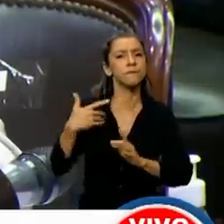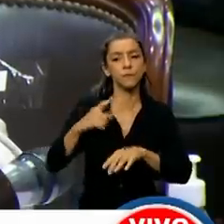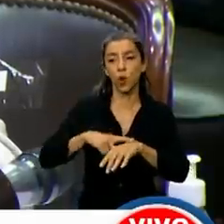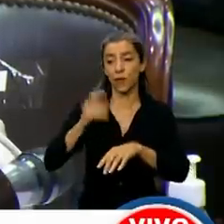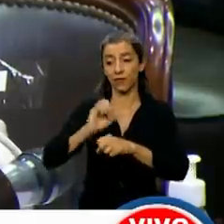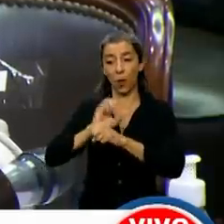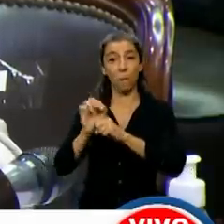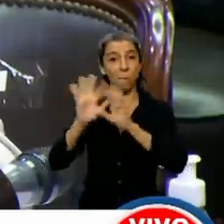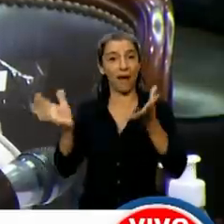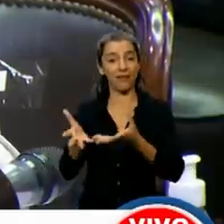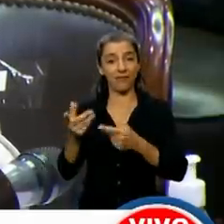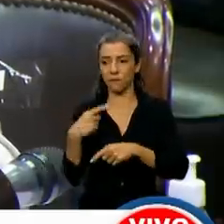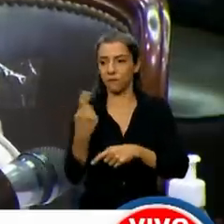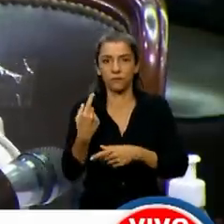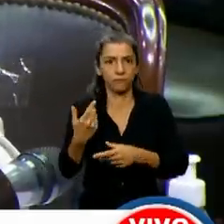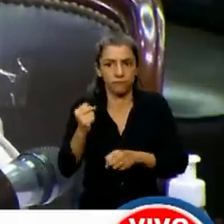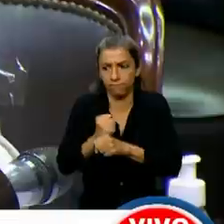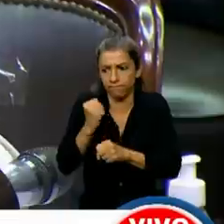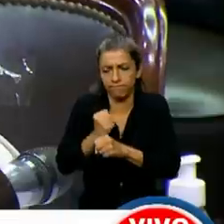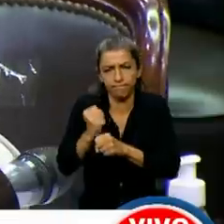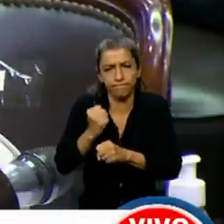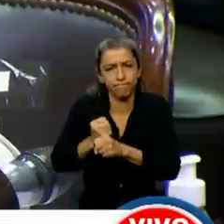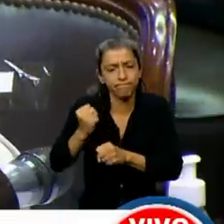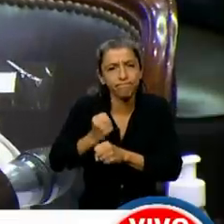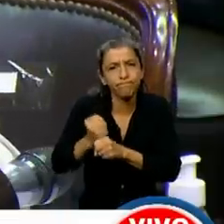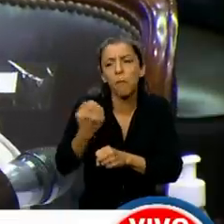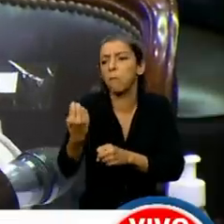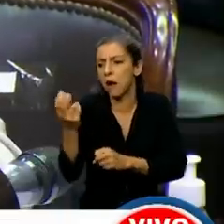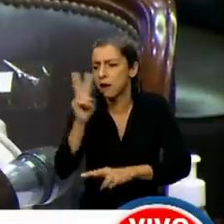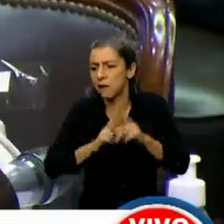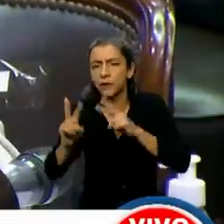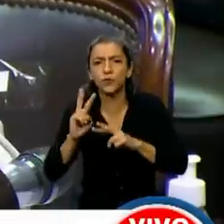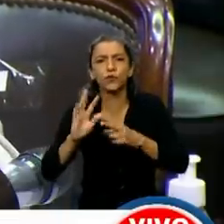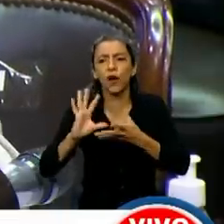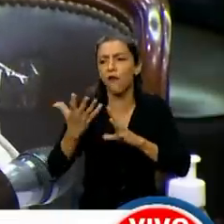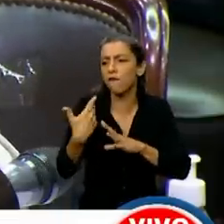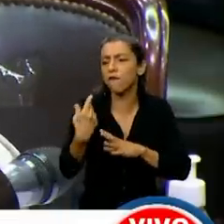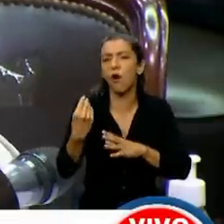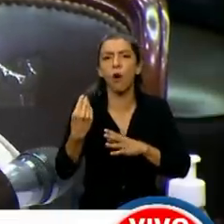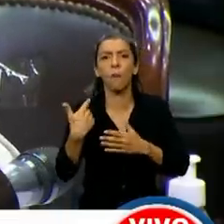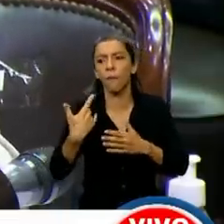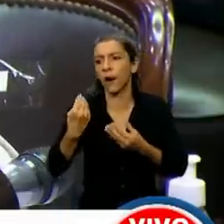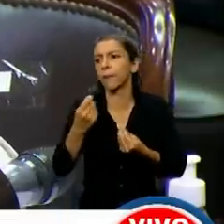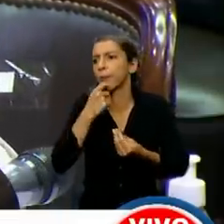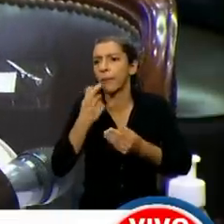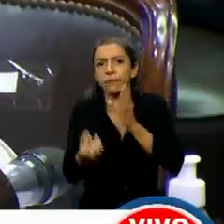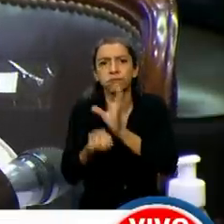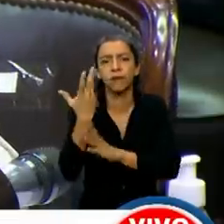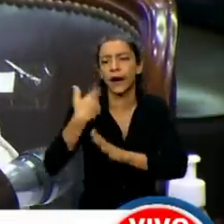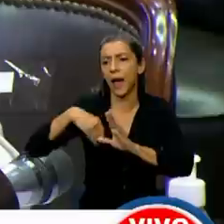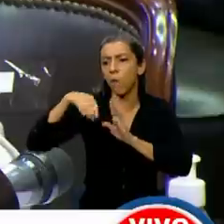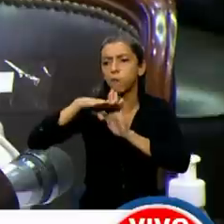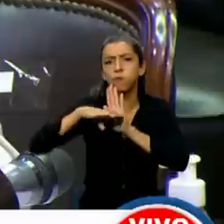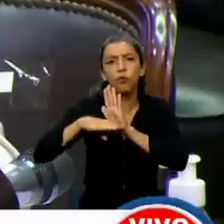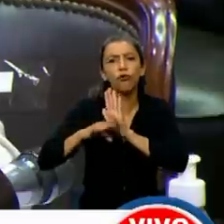pandemia y tuvimos que trabajar en el diseño y en la sanción del protocolo de funcionamiento remoto